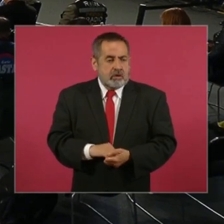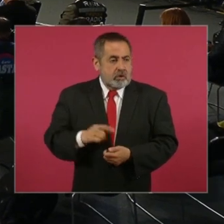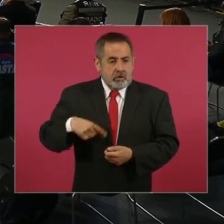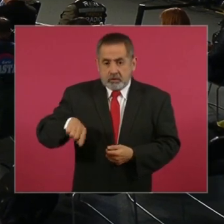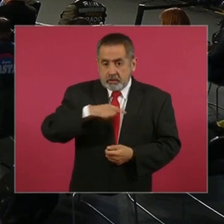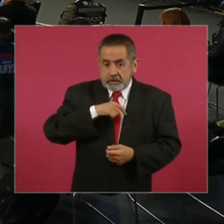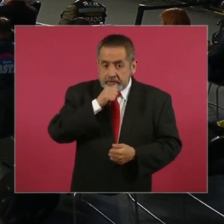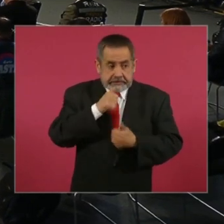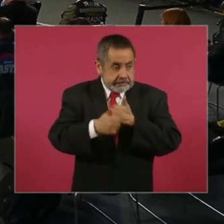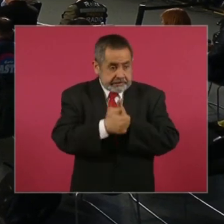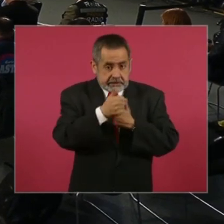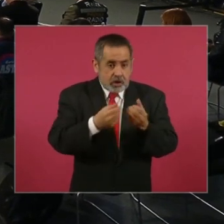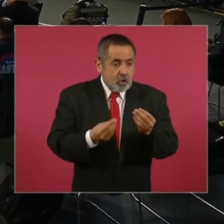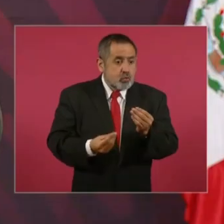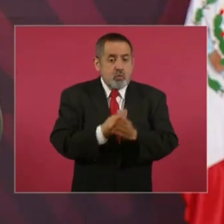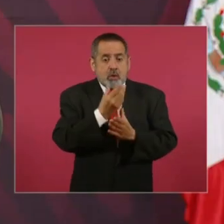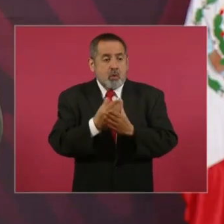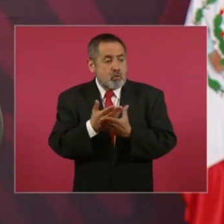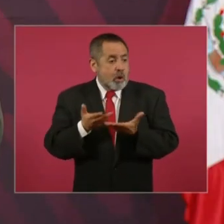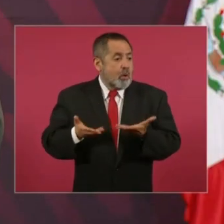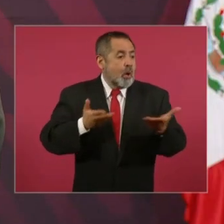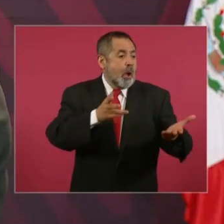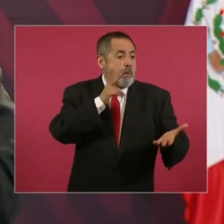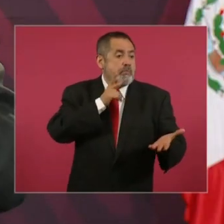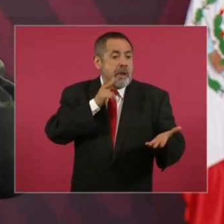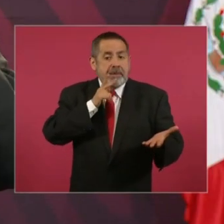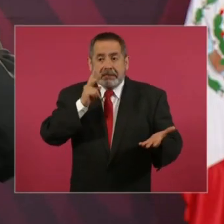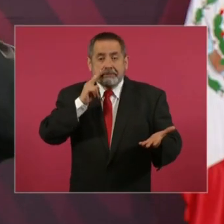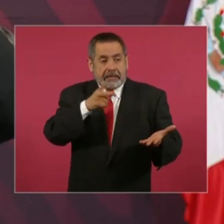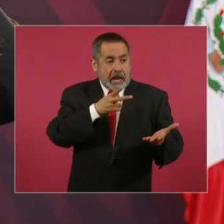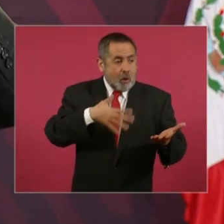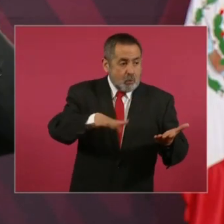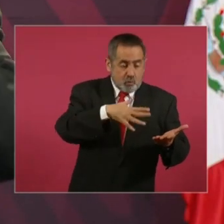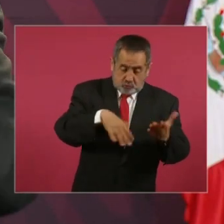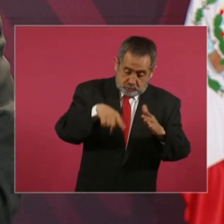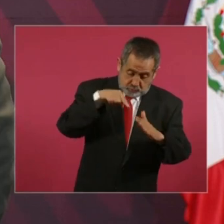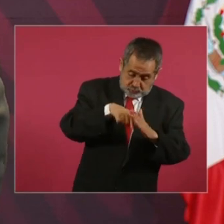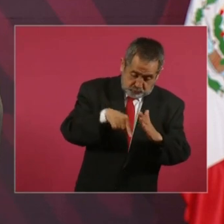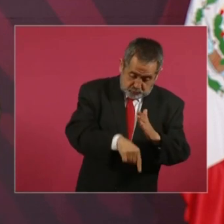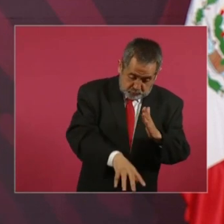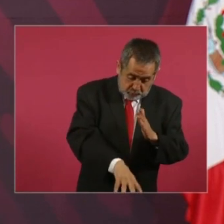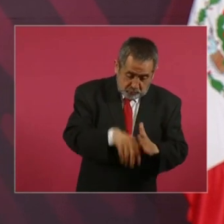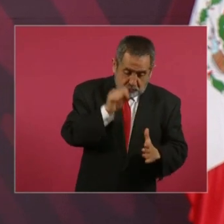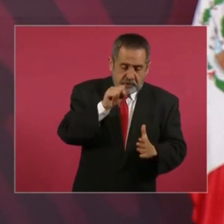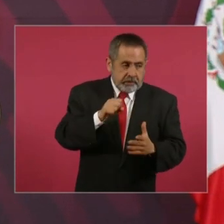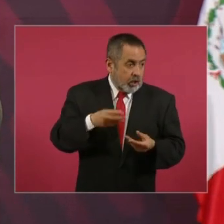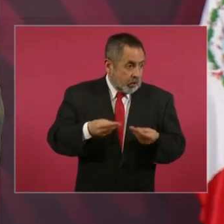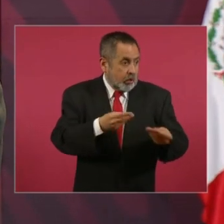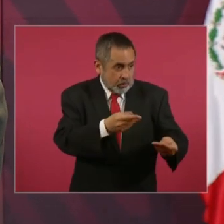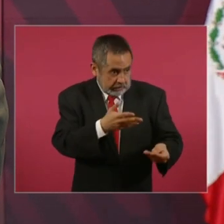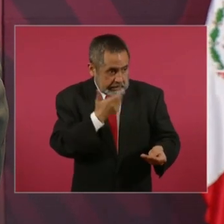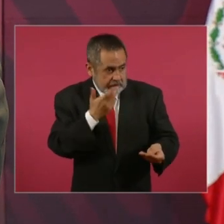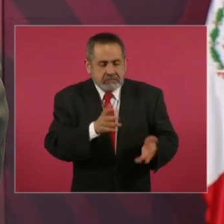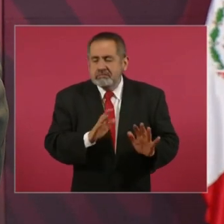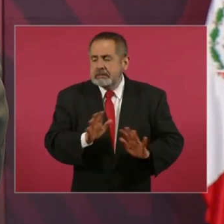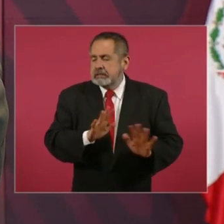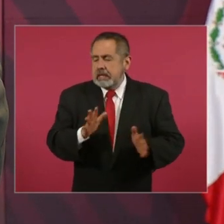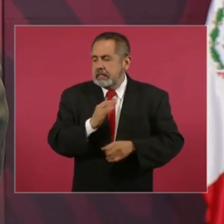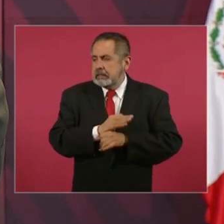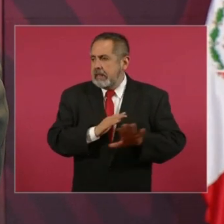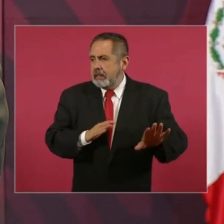licitado nuevos bloques del territorio para la explotación petrolera.